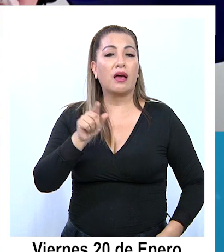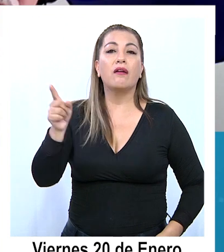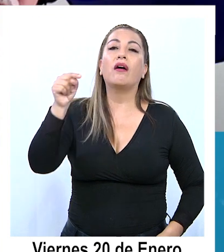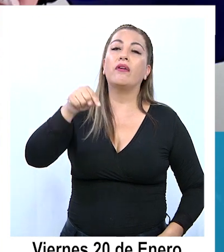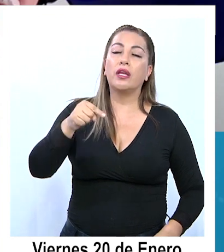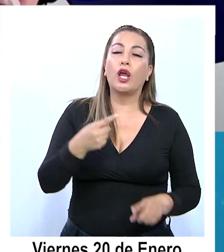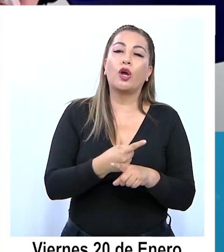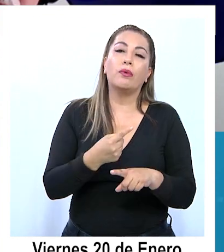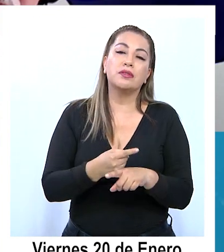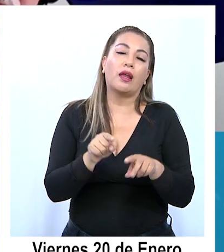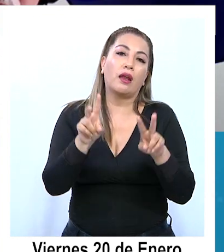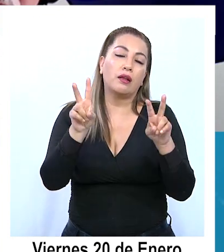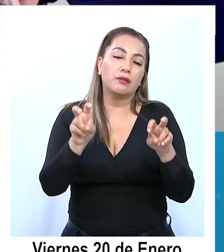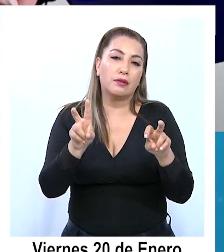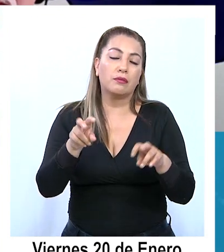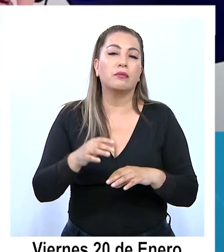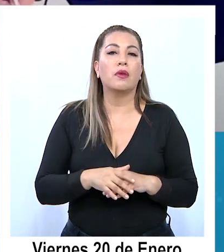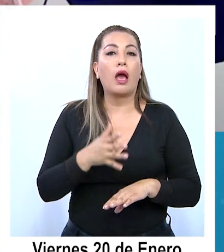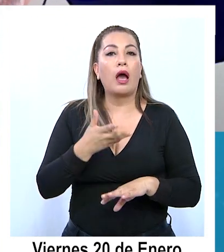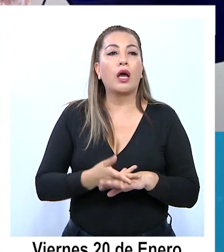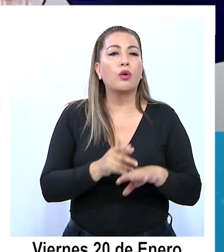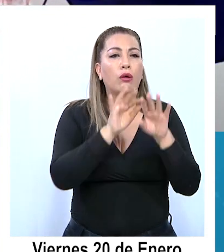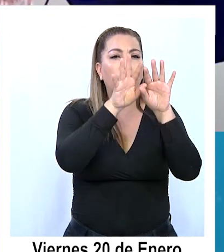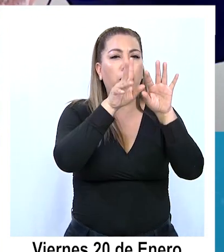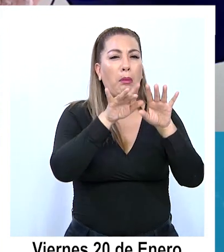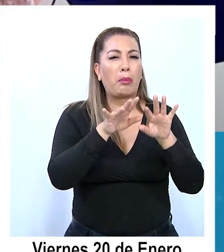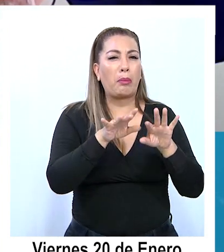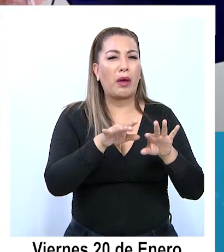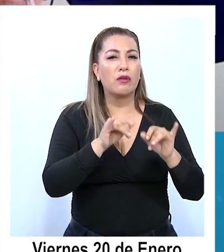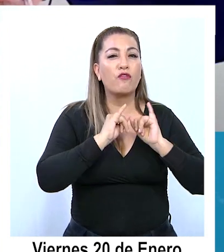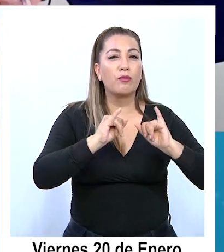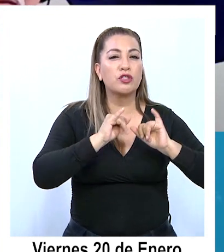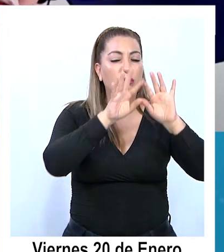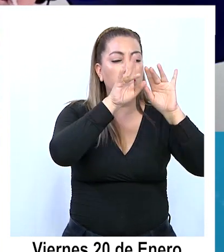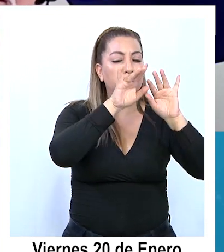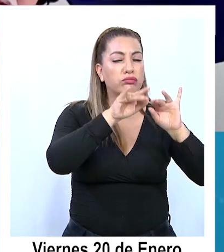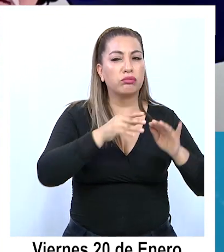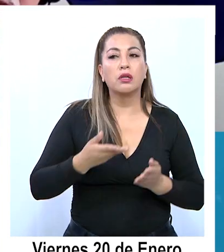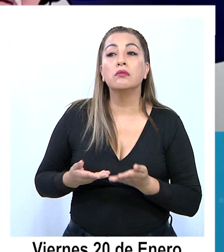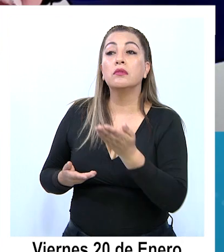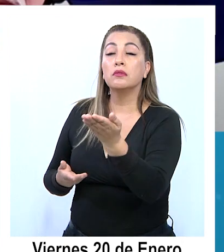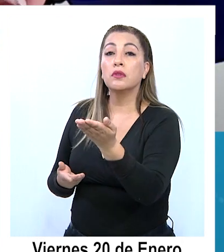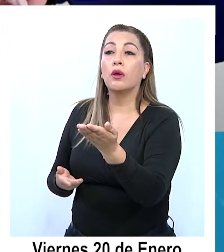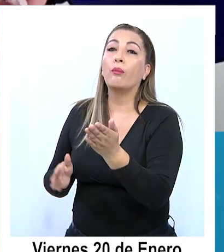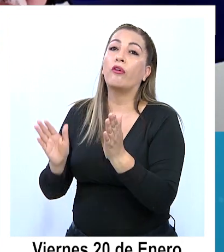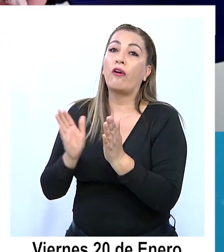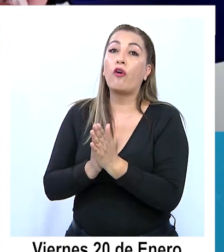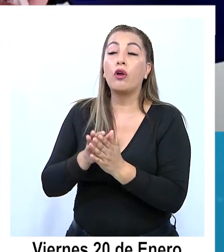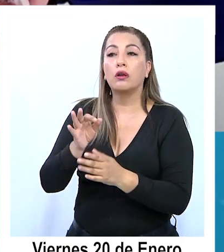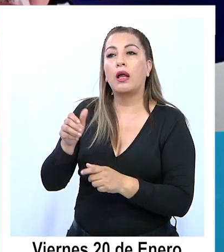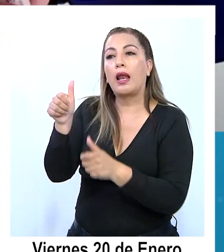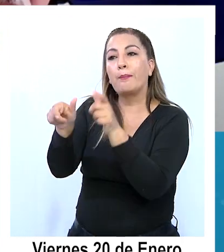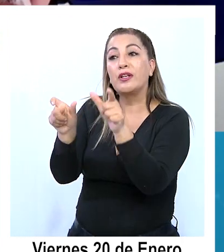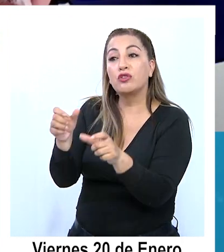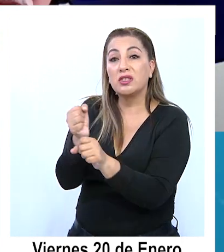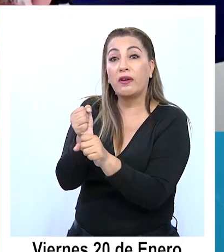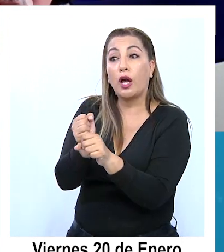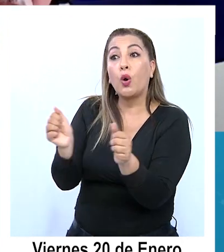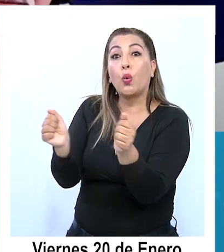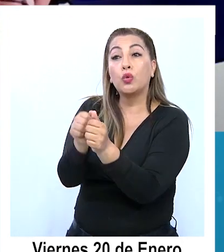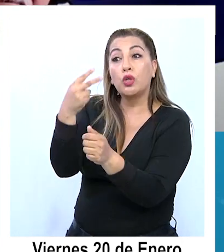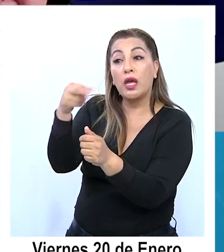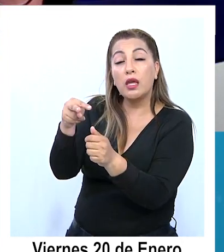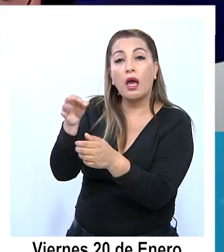el tema y qué sé yo. Yo le entregué un informe que yo hice sobre esta materia y le pedí que le pidiera a sus asesores que lo revisaran para no